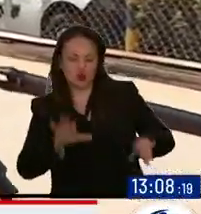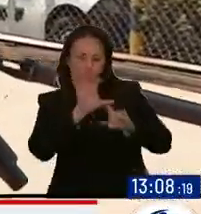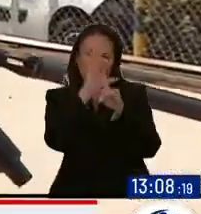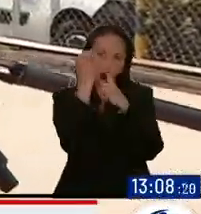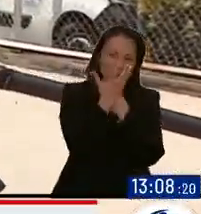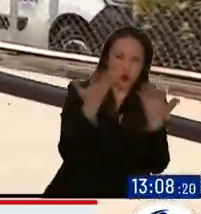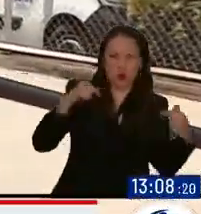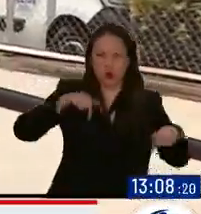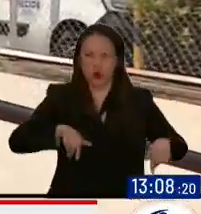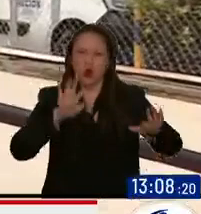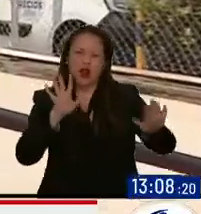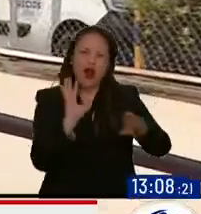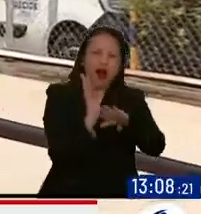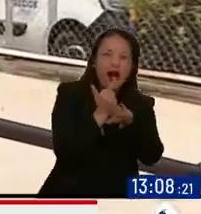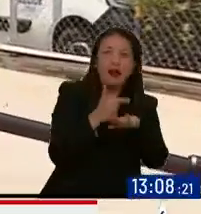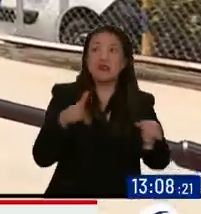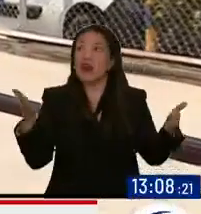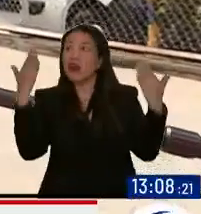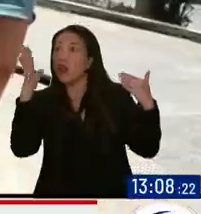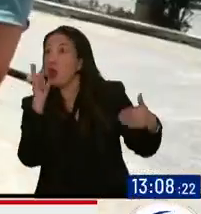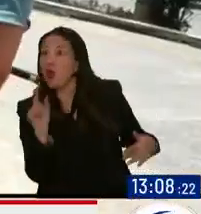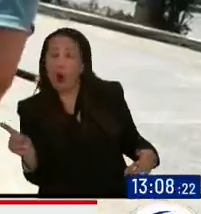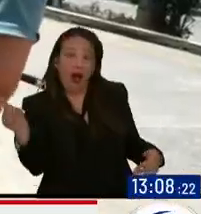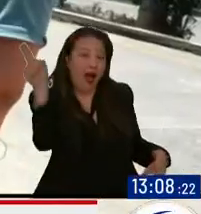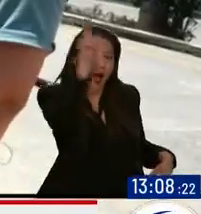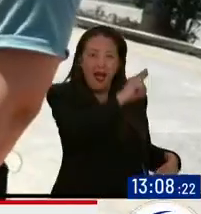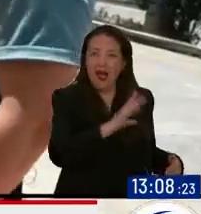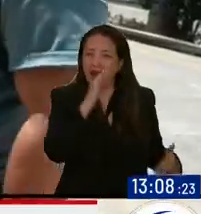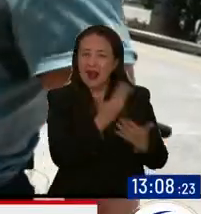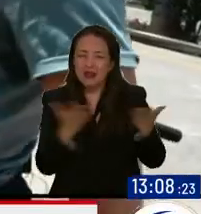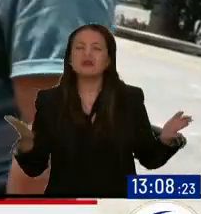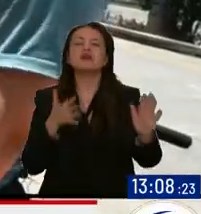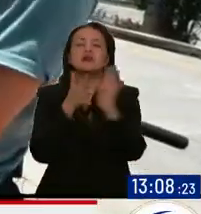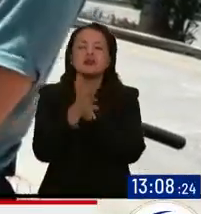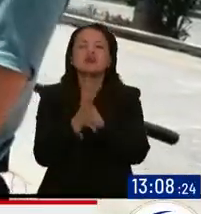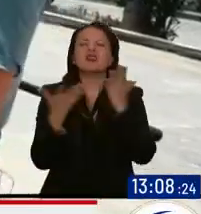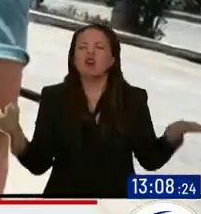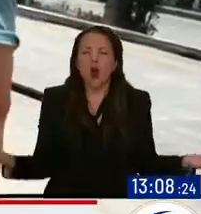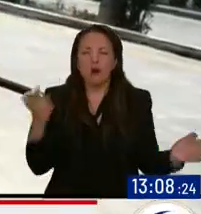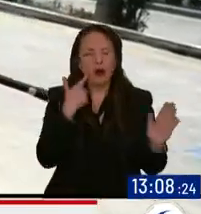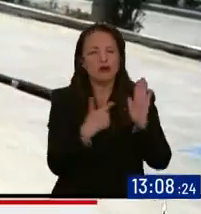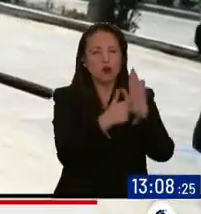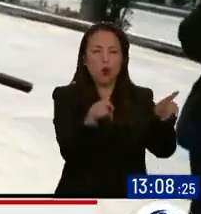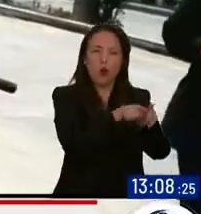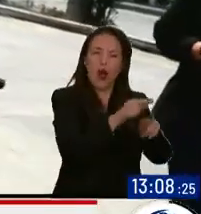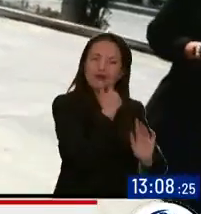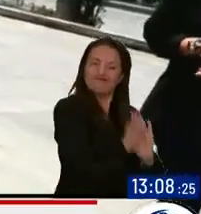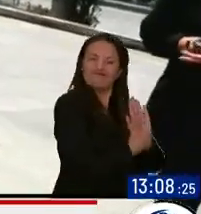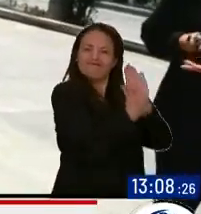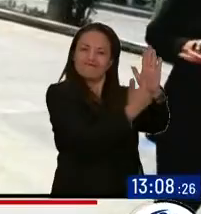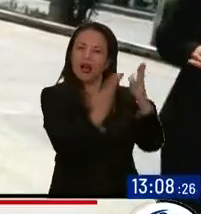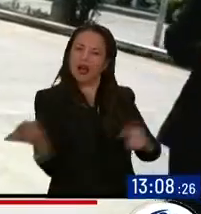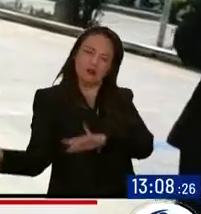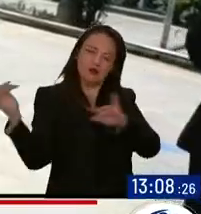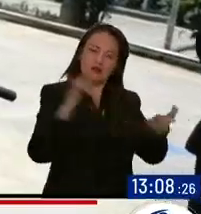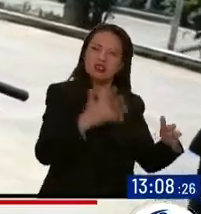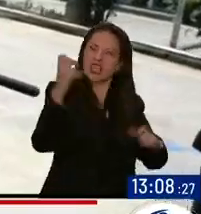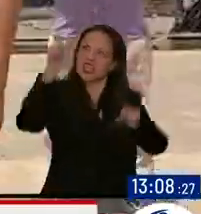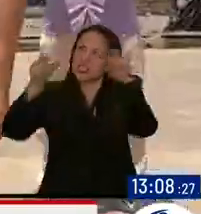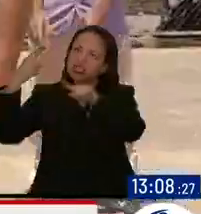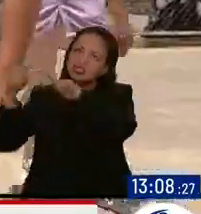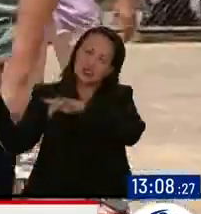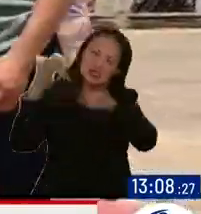arte, nuestro clima no se encuentra en ninguna parte, aparte les voy a demostrar su estandarte y un lugar que quieren visitar hasta los de